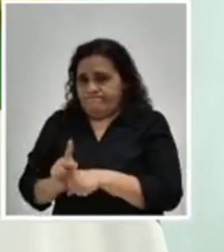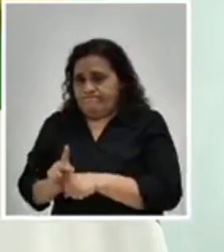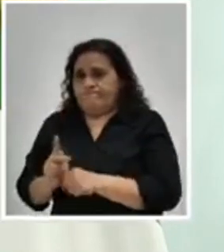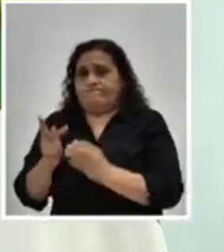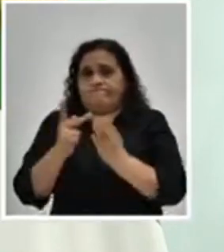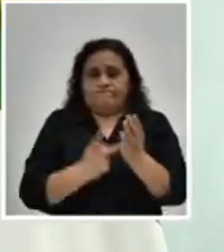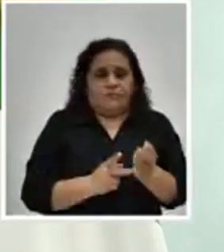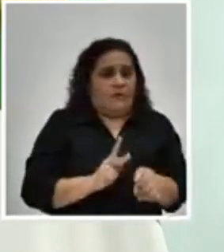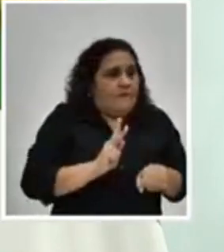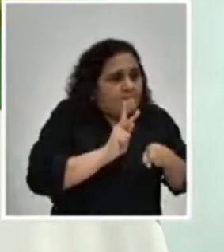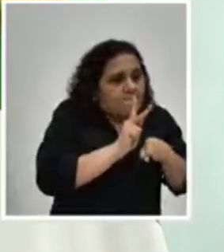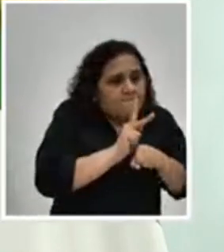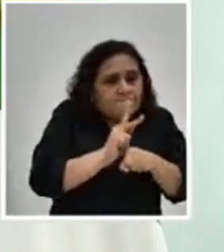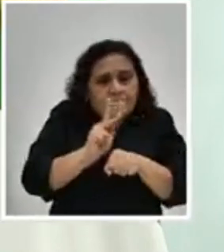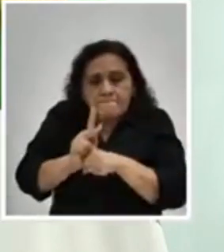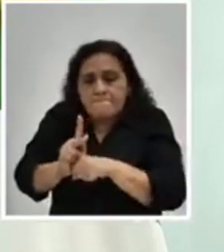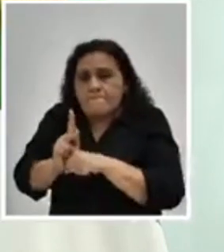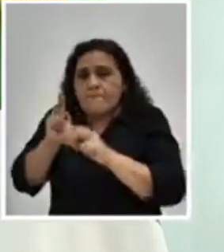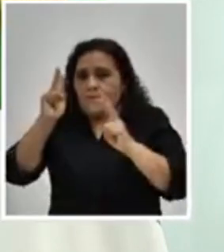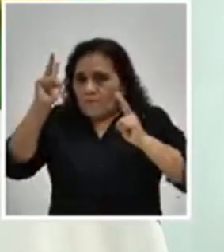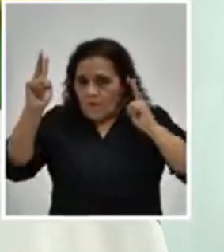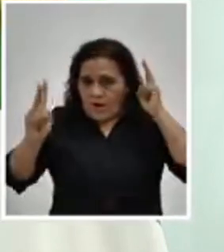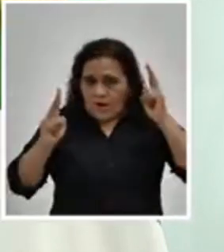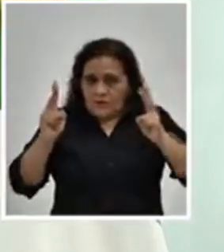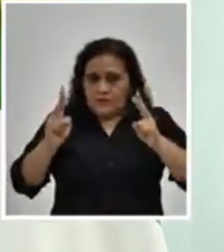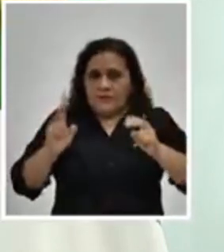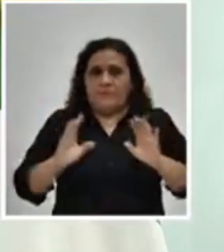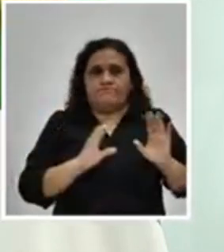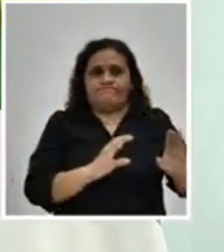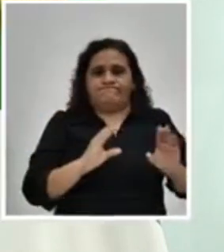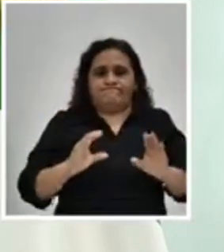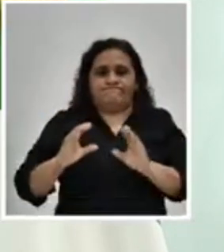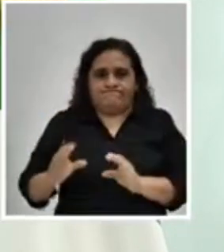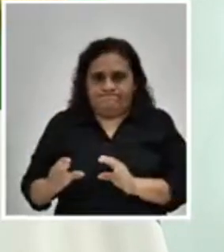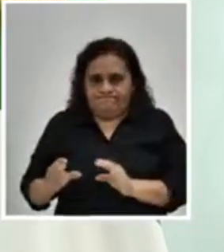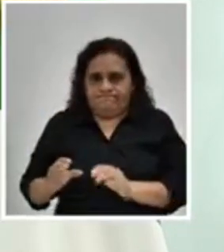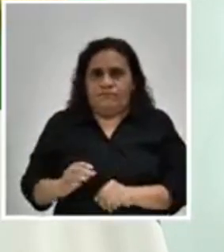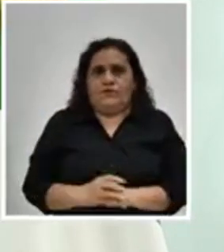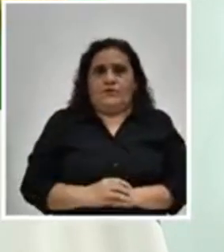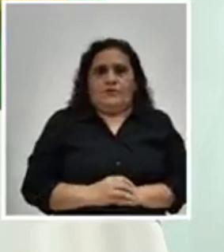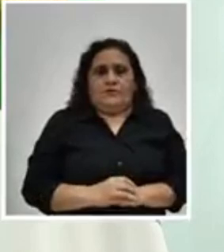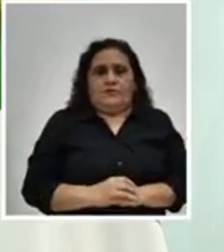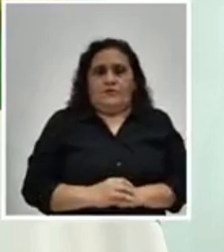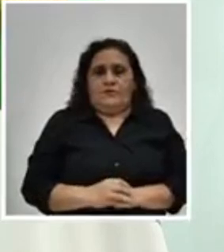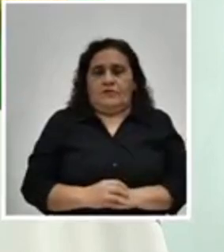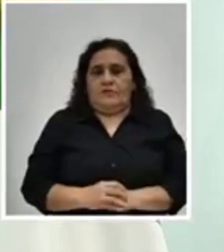de vigilancia vacacional como medidas de seguridad y supervisión aplicadas